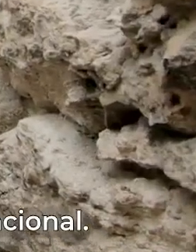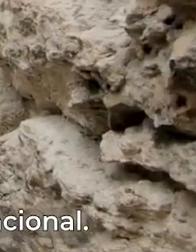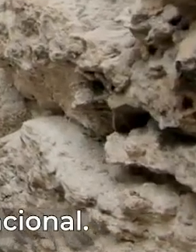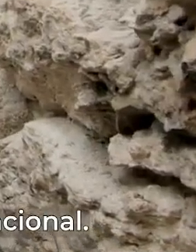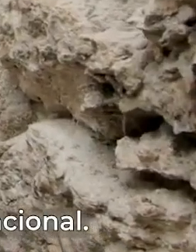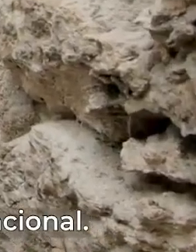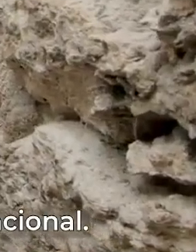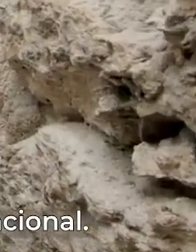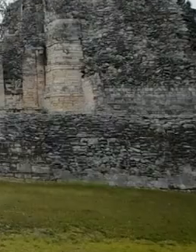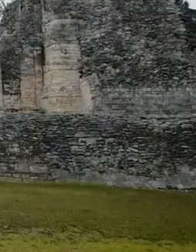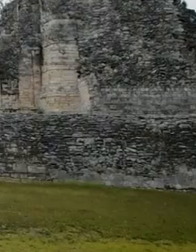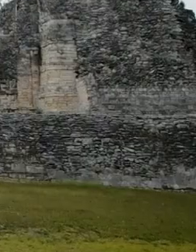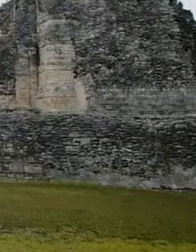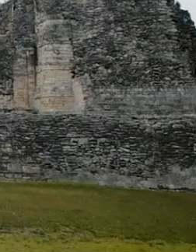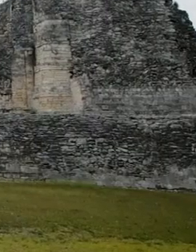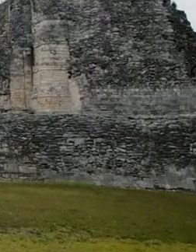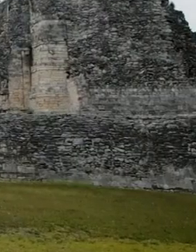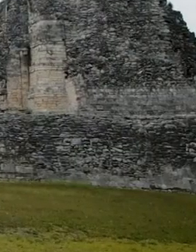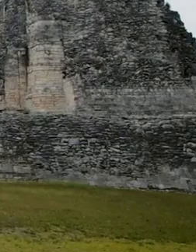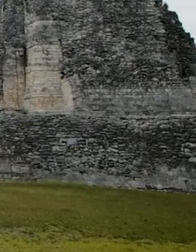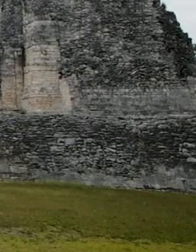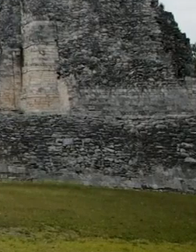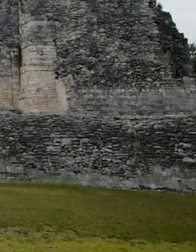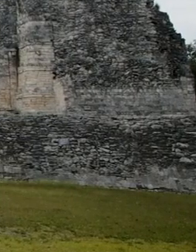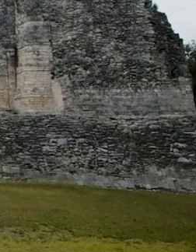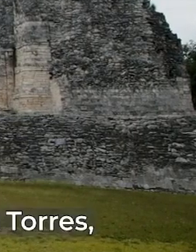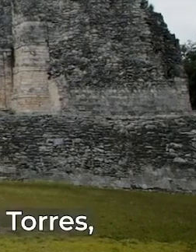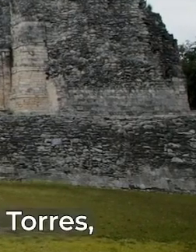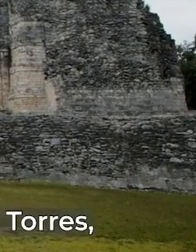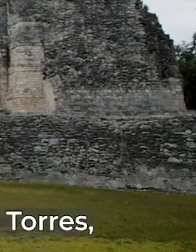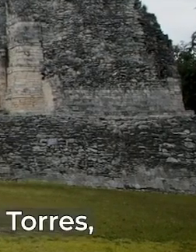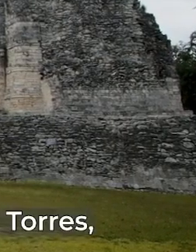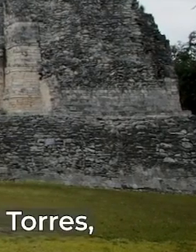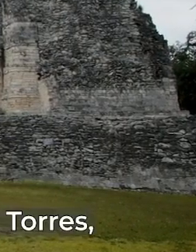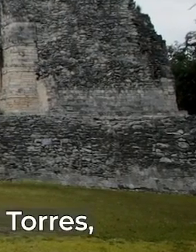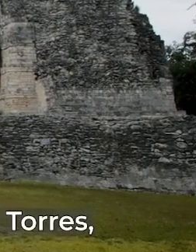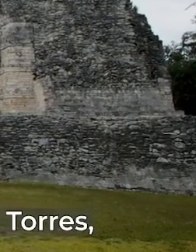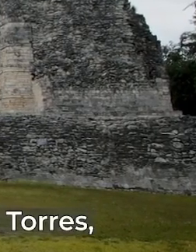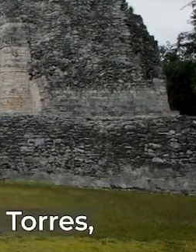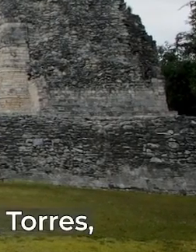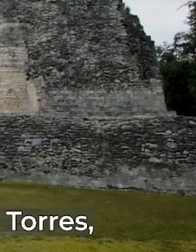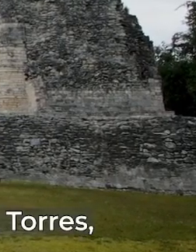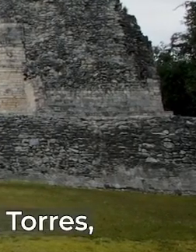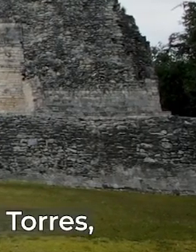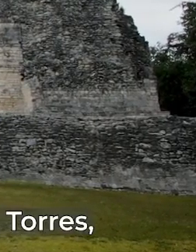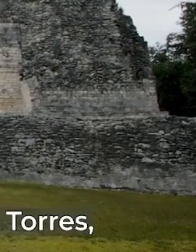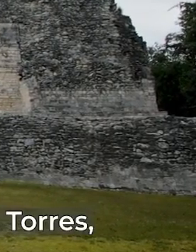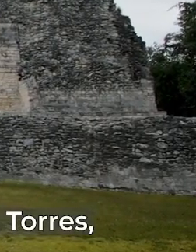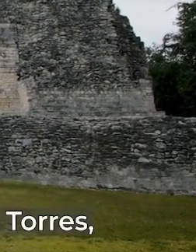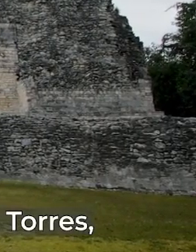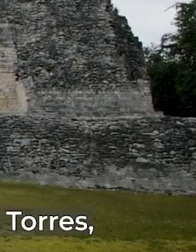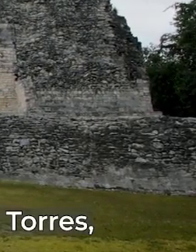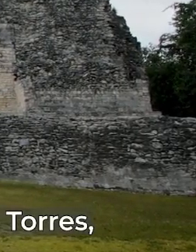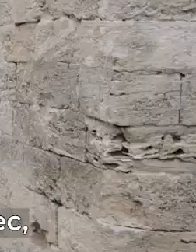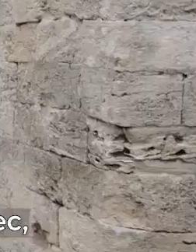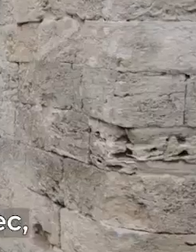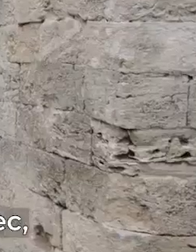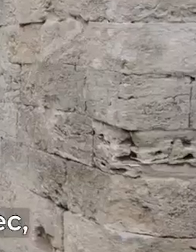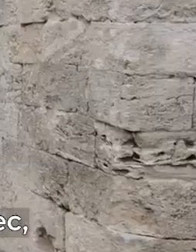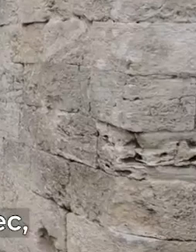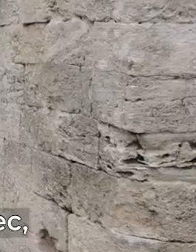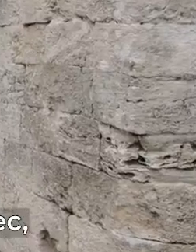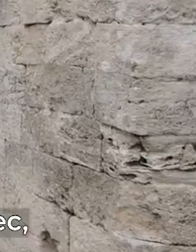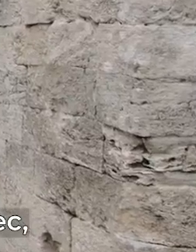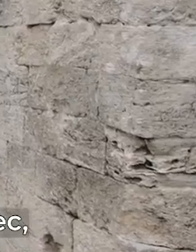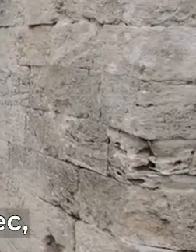carácter habitacional. De entre todas esas construcciones, la más emblemática es el edificio de las Tres Torres,